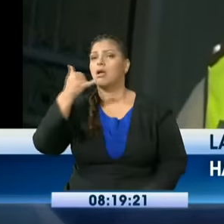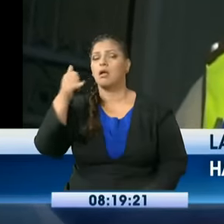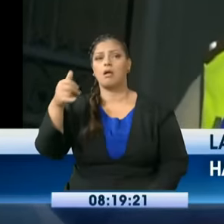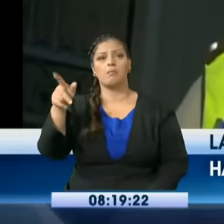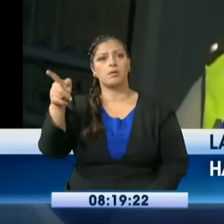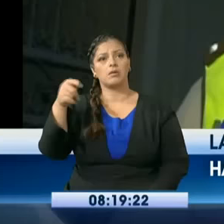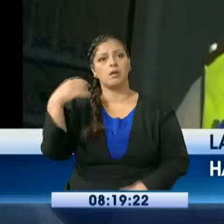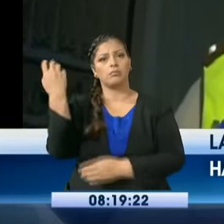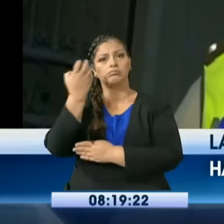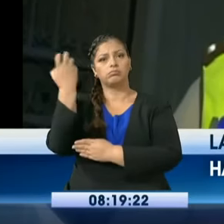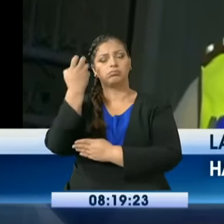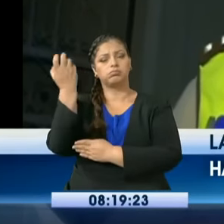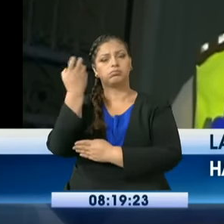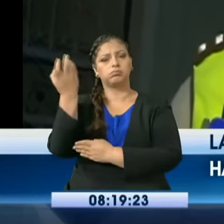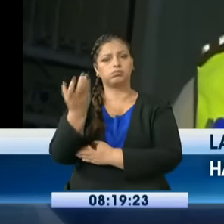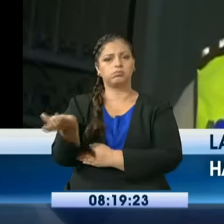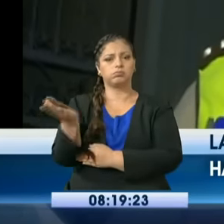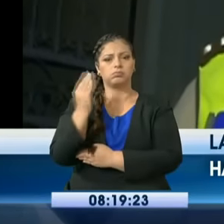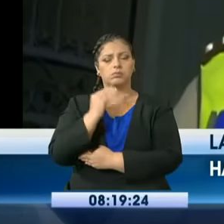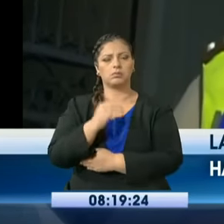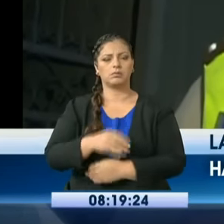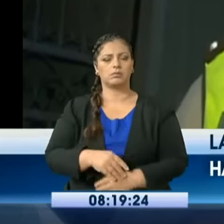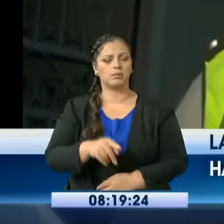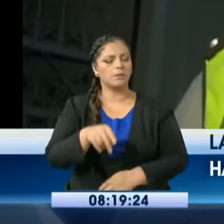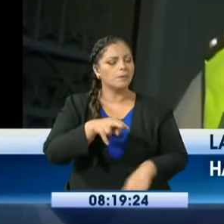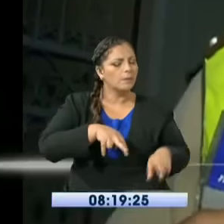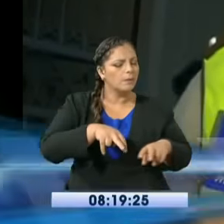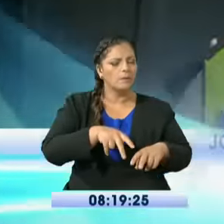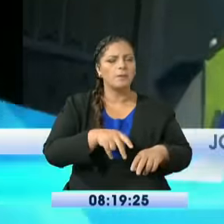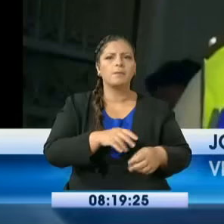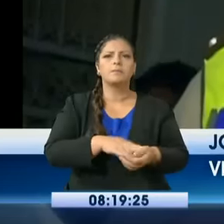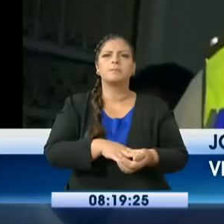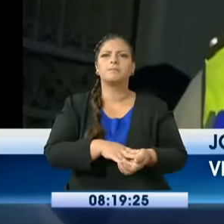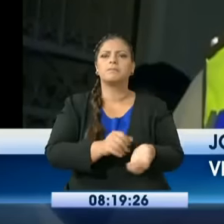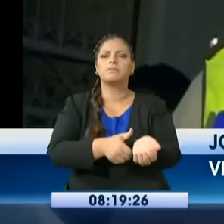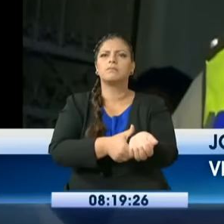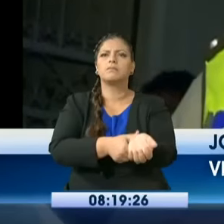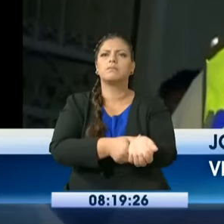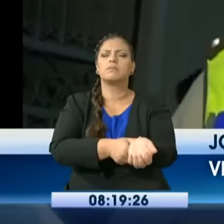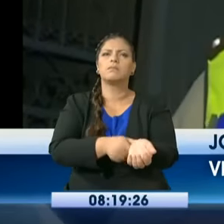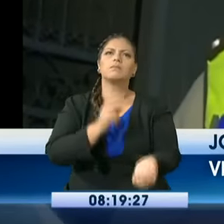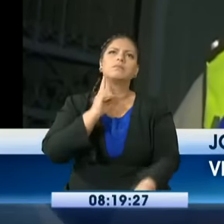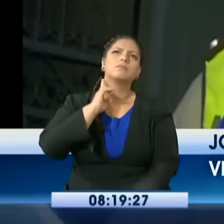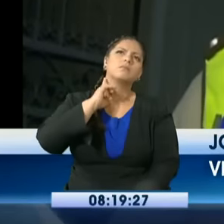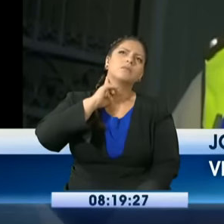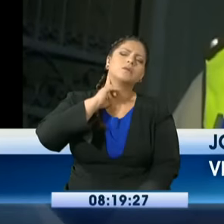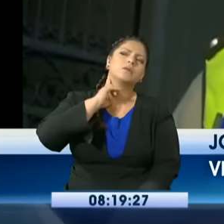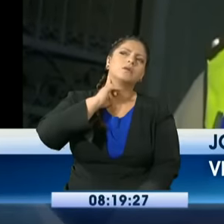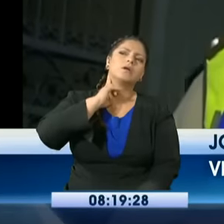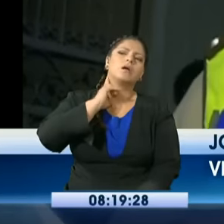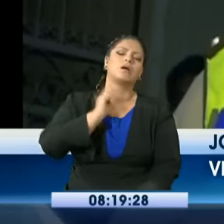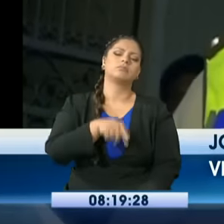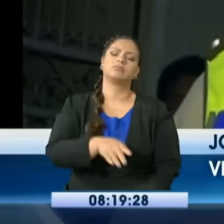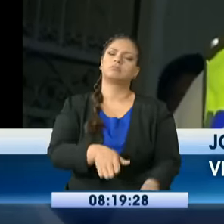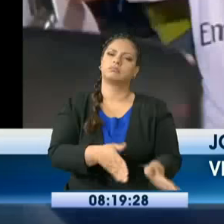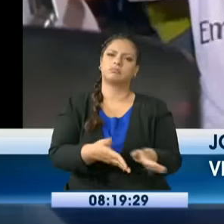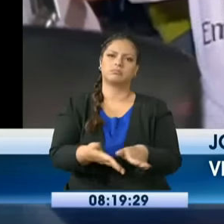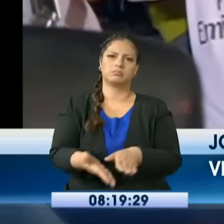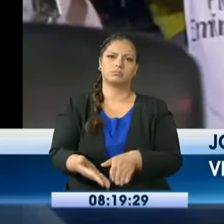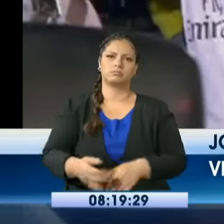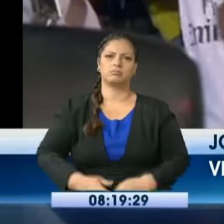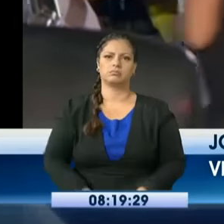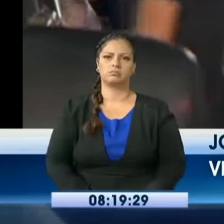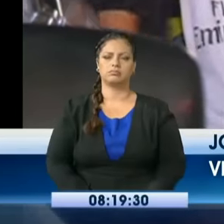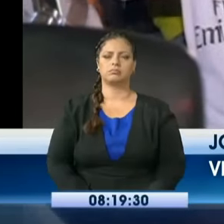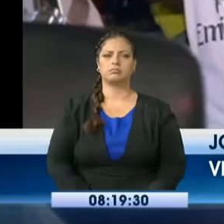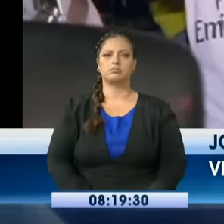vitales de la persona, la cual nos manifestó que ya no tenía ningún tipo de signos vitales, ya nos indicó el deceso de la persona. Al